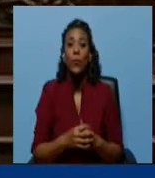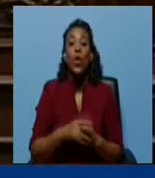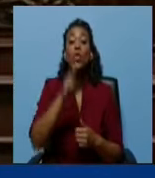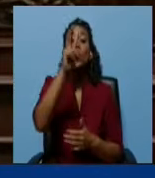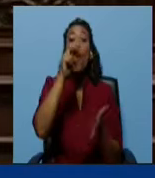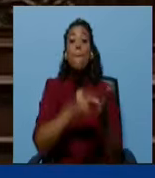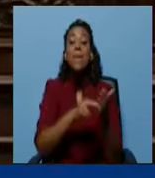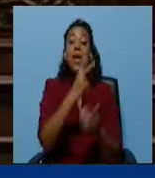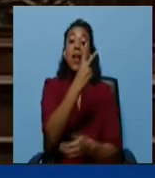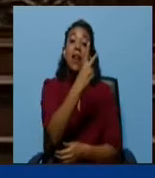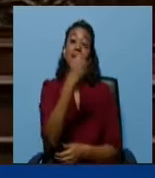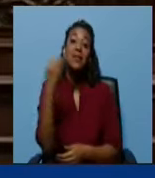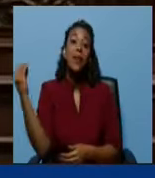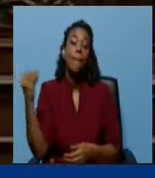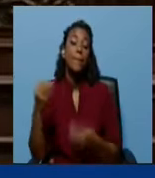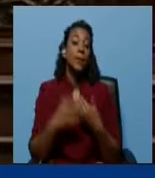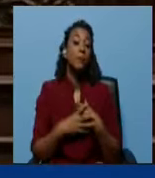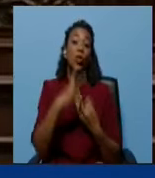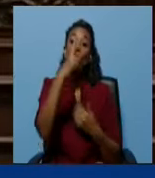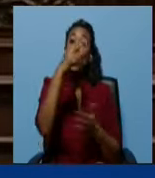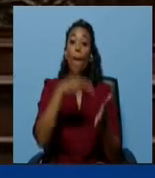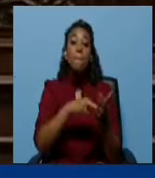2100 pre.